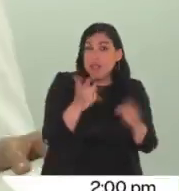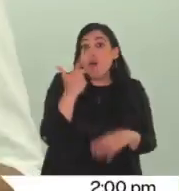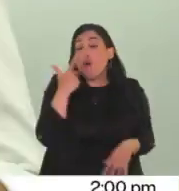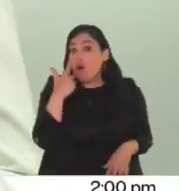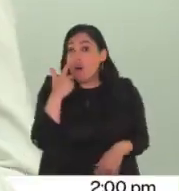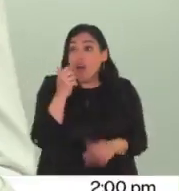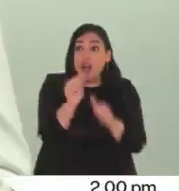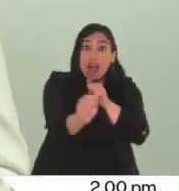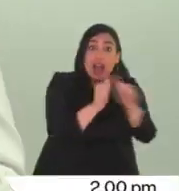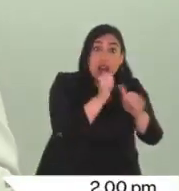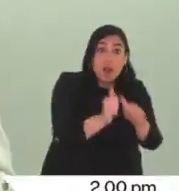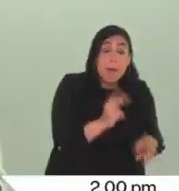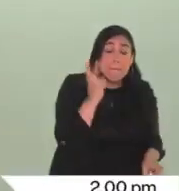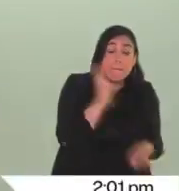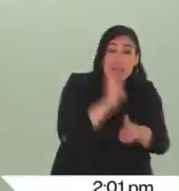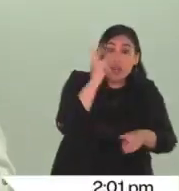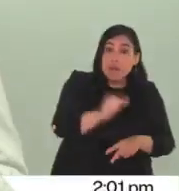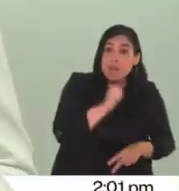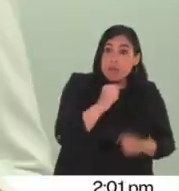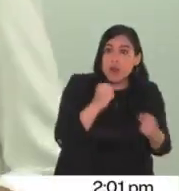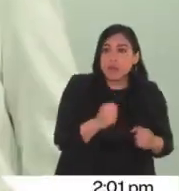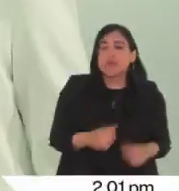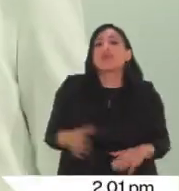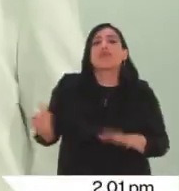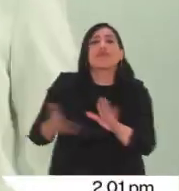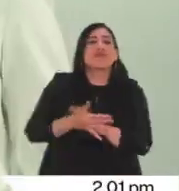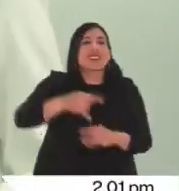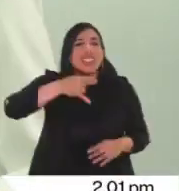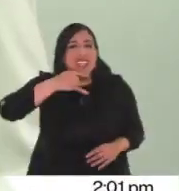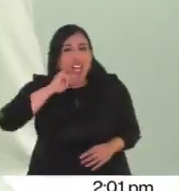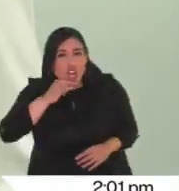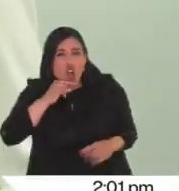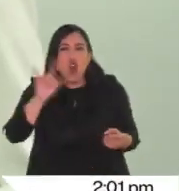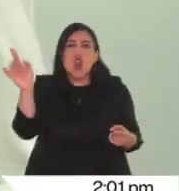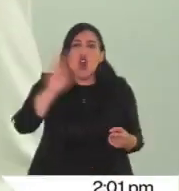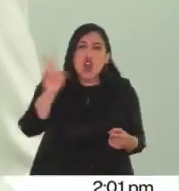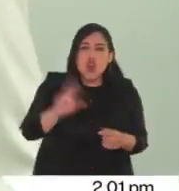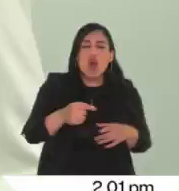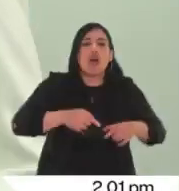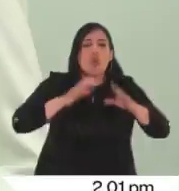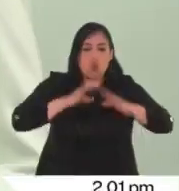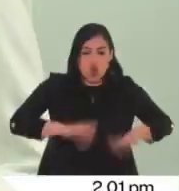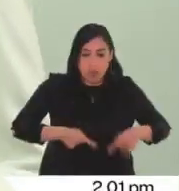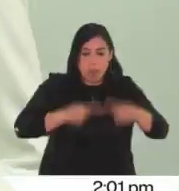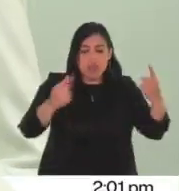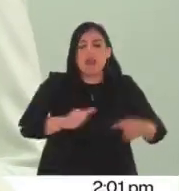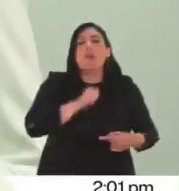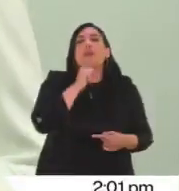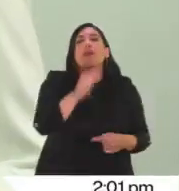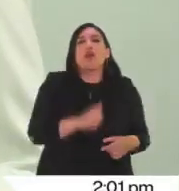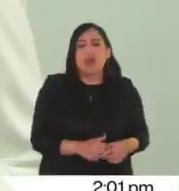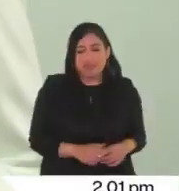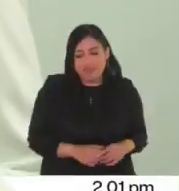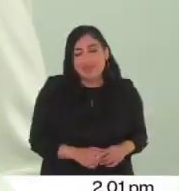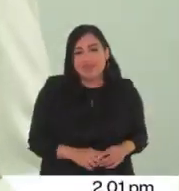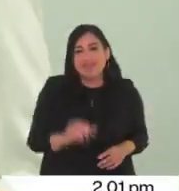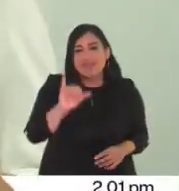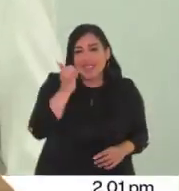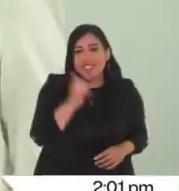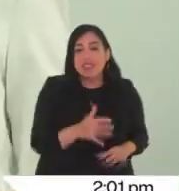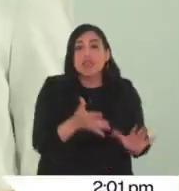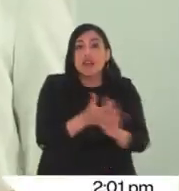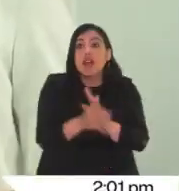el alcohol es más peligroso que estas drogas bueno el alcohol es usado mucho más entonces es eso que es difícil a veces